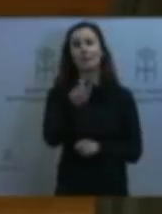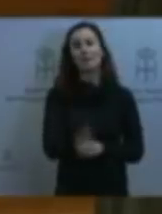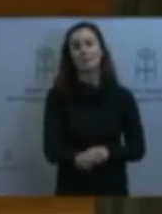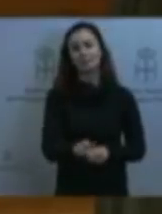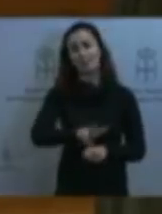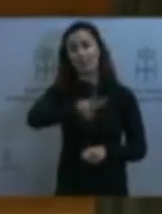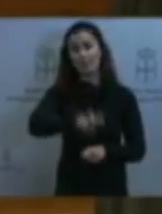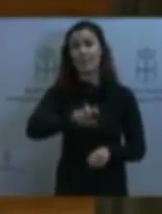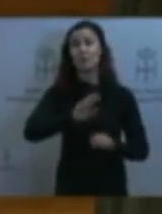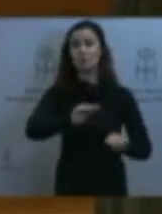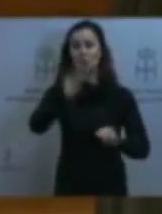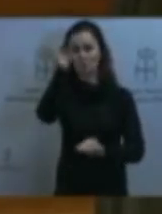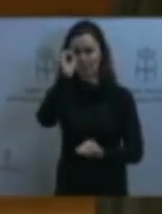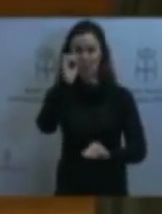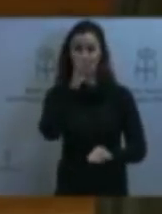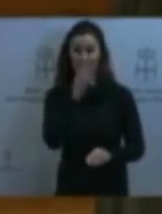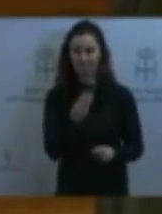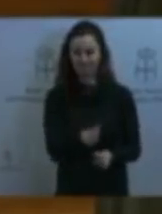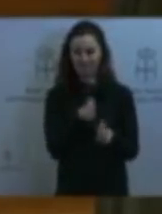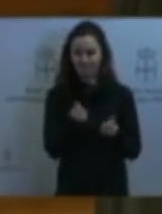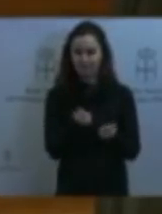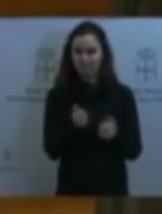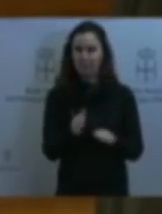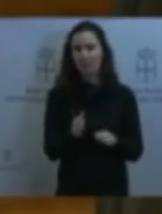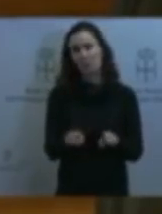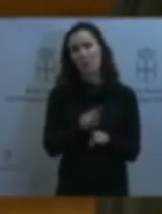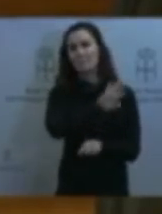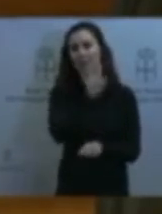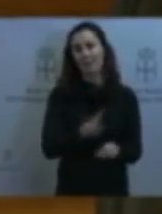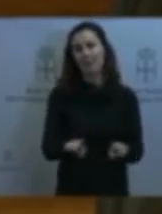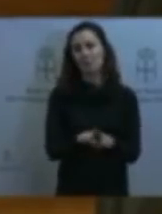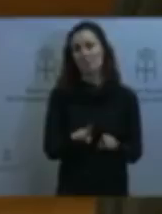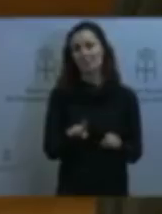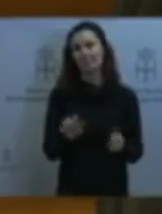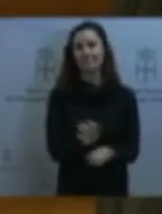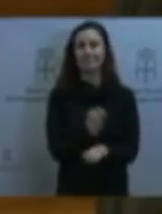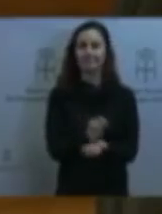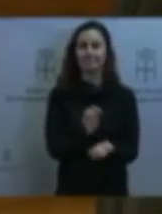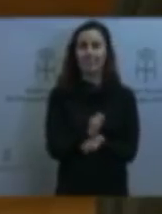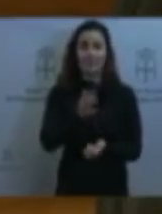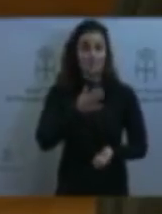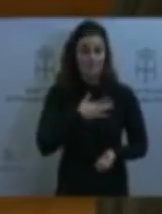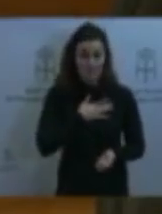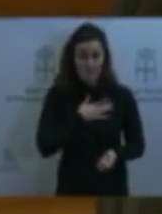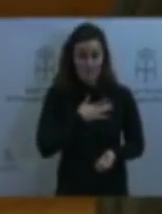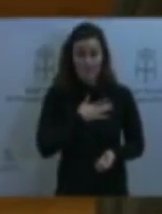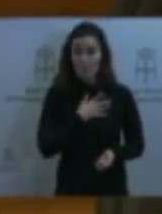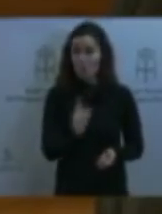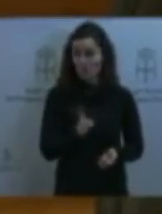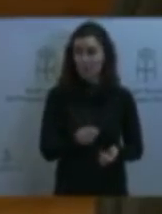con gran regocijo, pero no es mi caso. Ni realmente representa la opinión de la sociedad asturiana